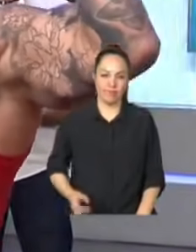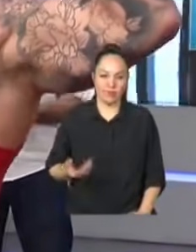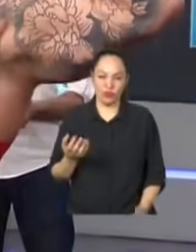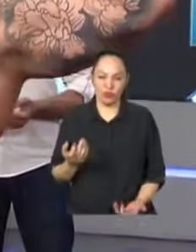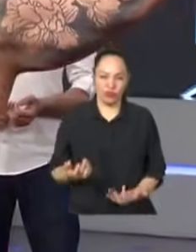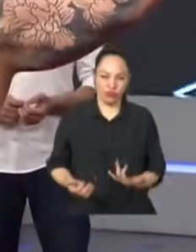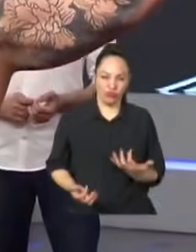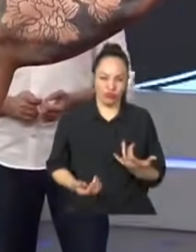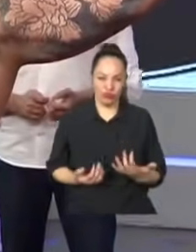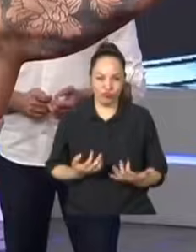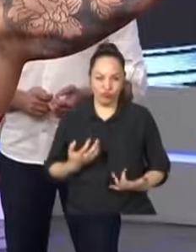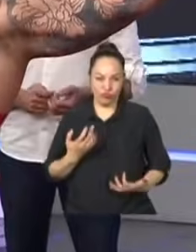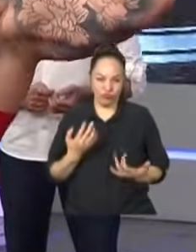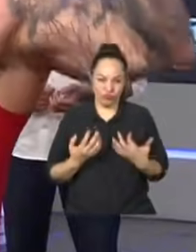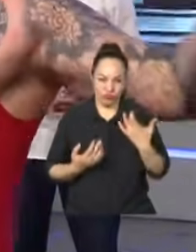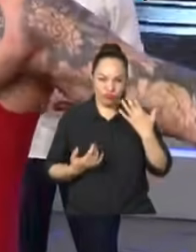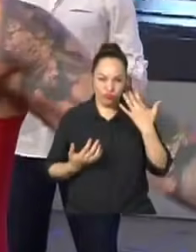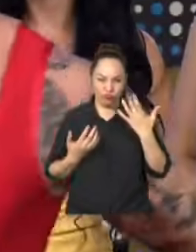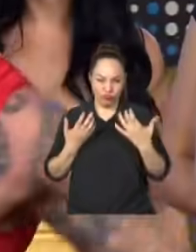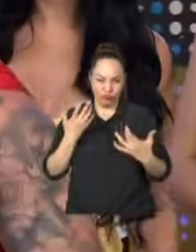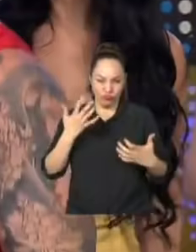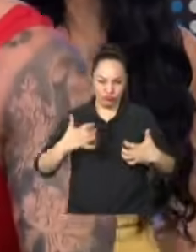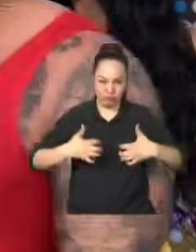Mira, cheque. ¡Viejo enfermo!